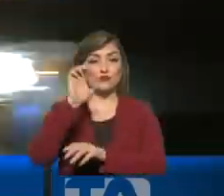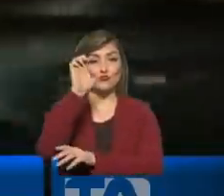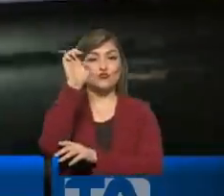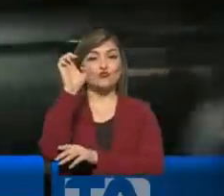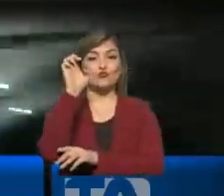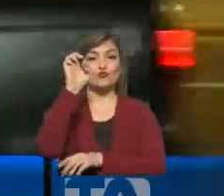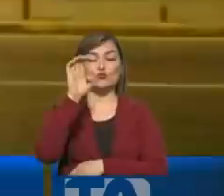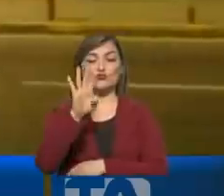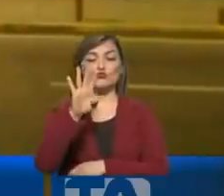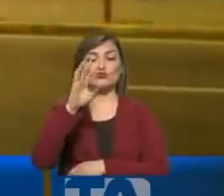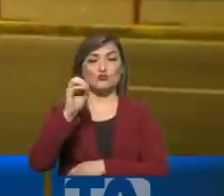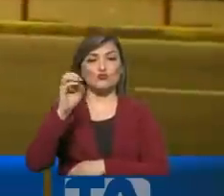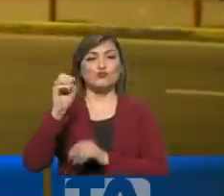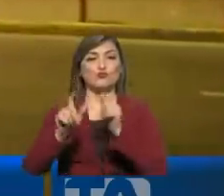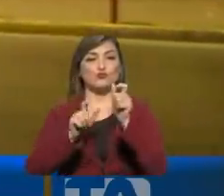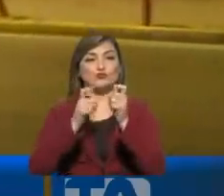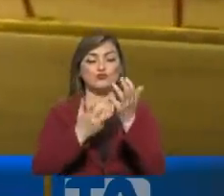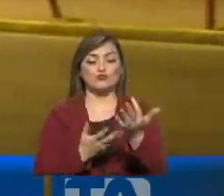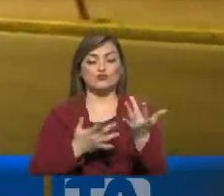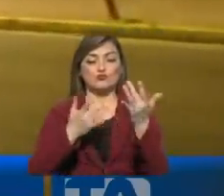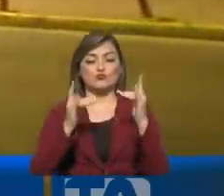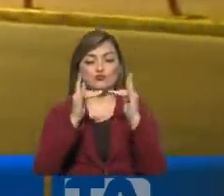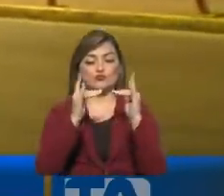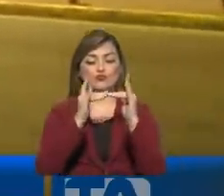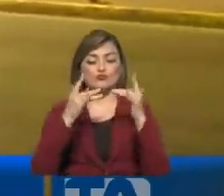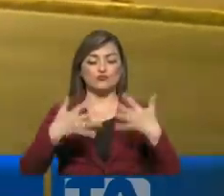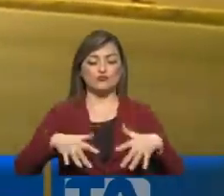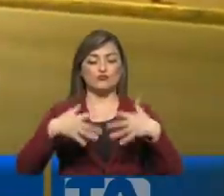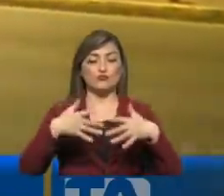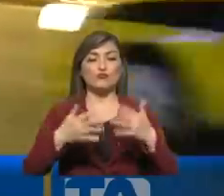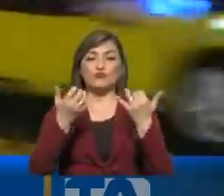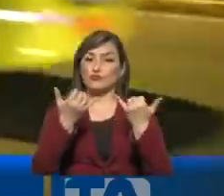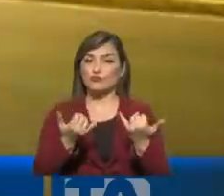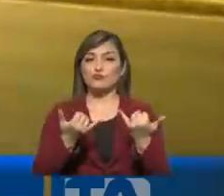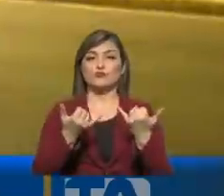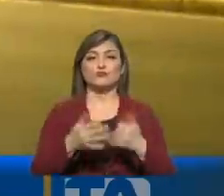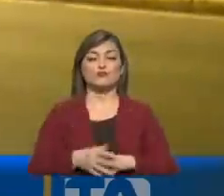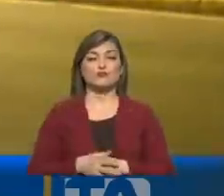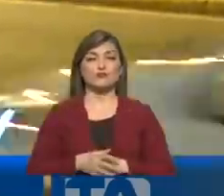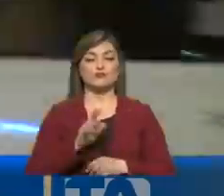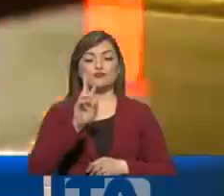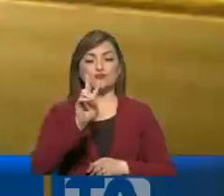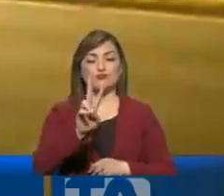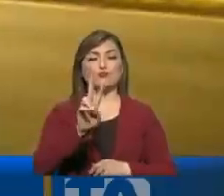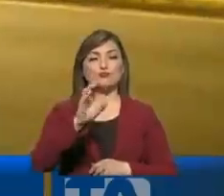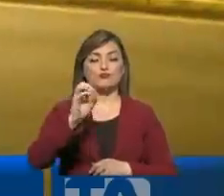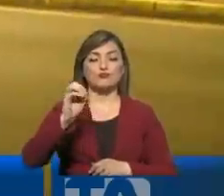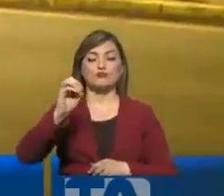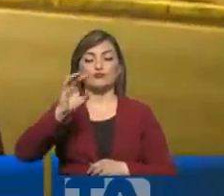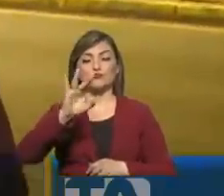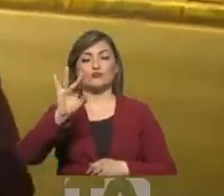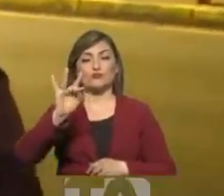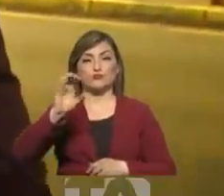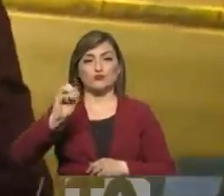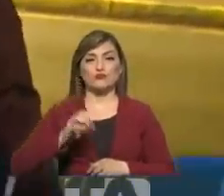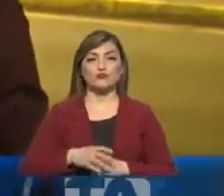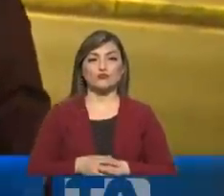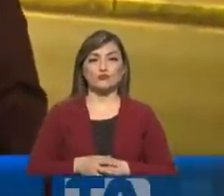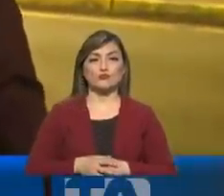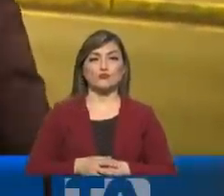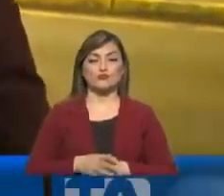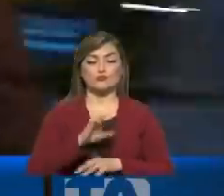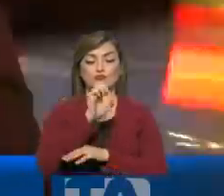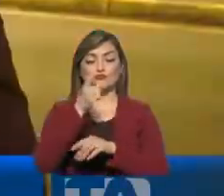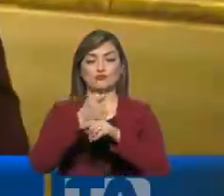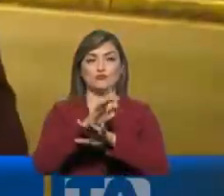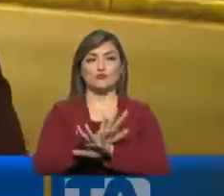habían 400 personas esperando camas en cuidados intensivos y ahora hay solo 280. Después de que termine este